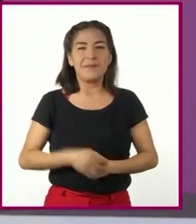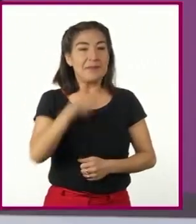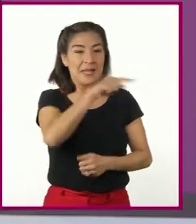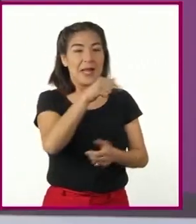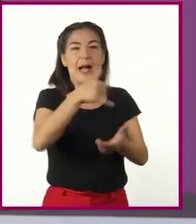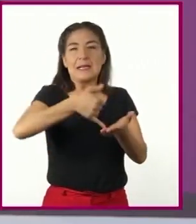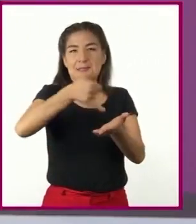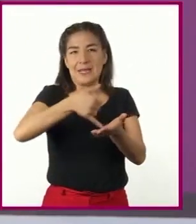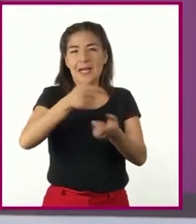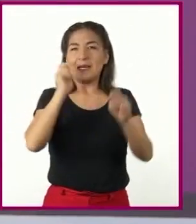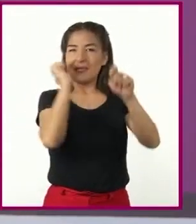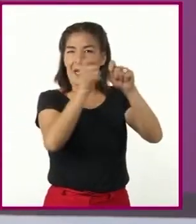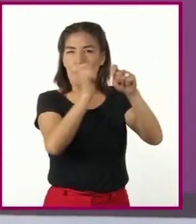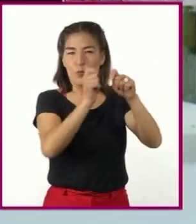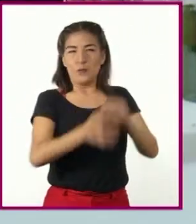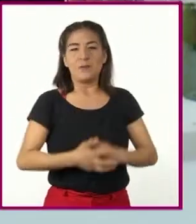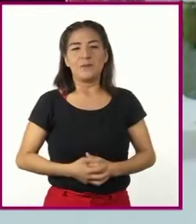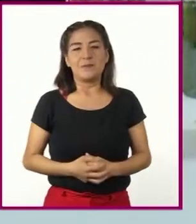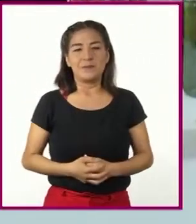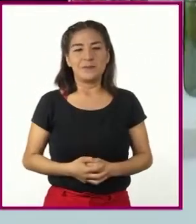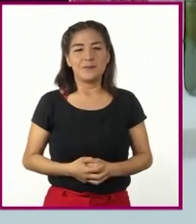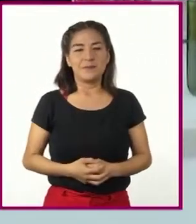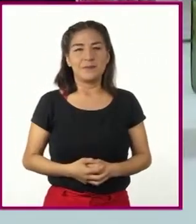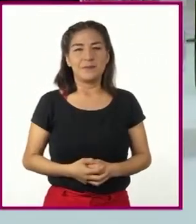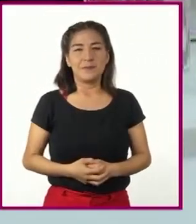clavo. Muy bien.